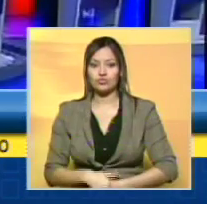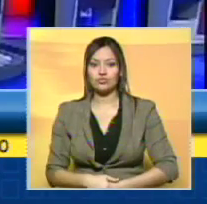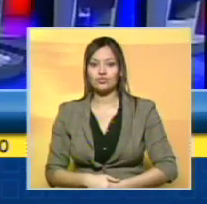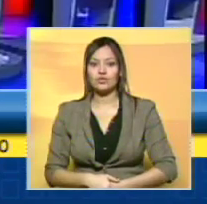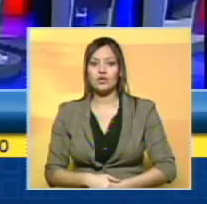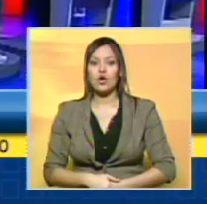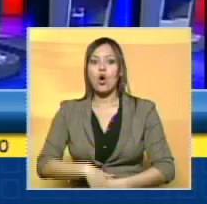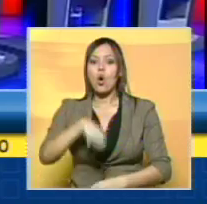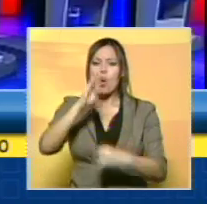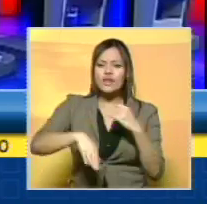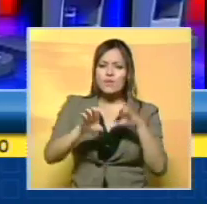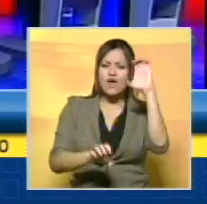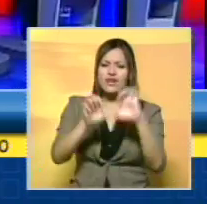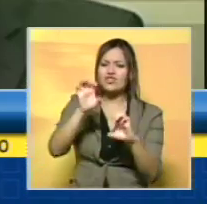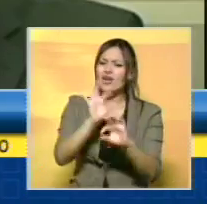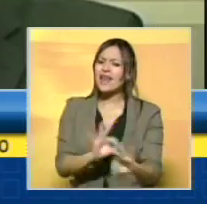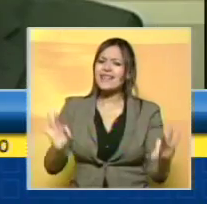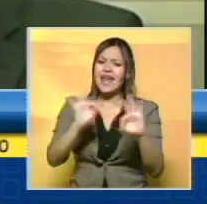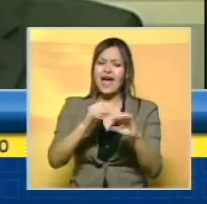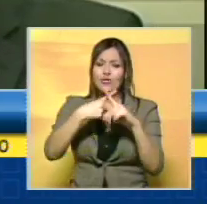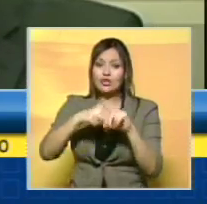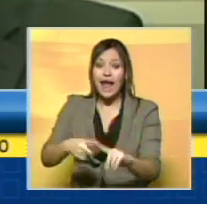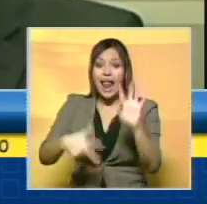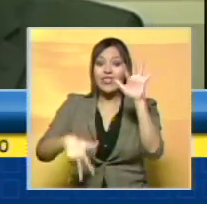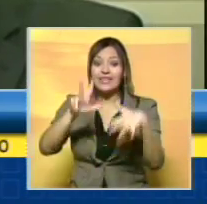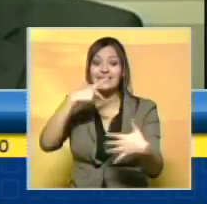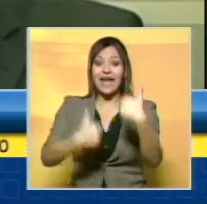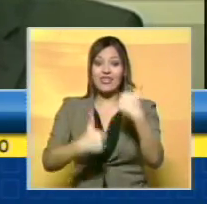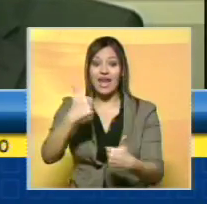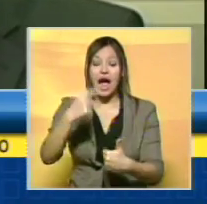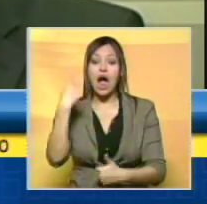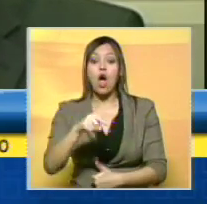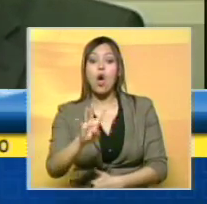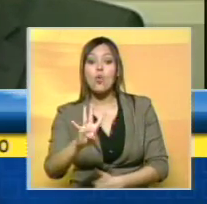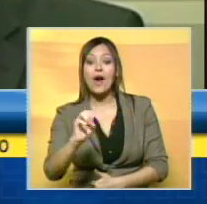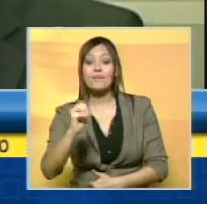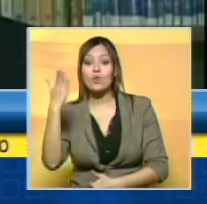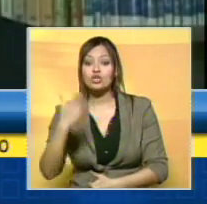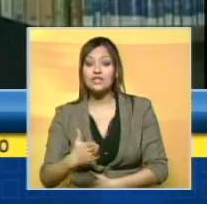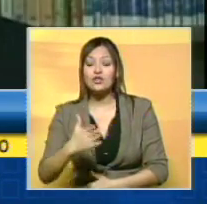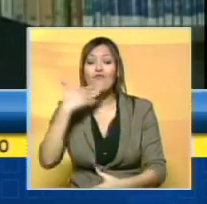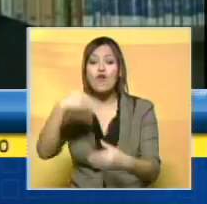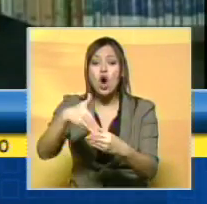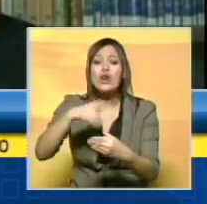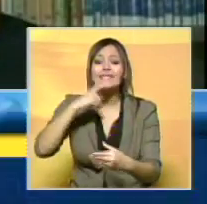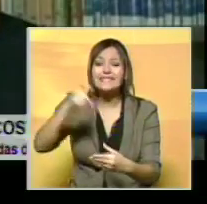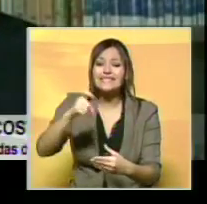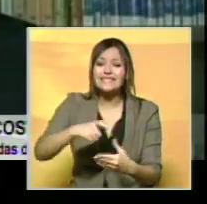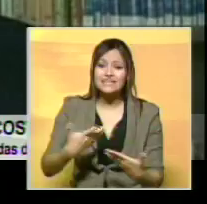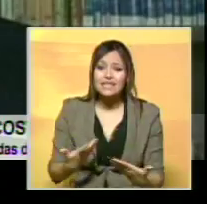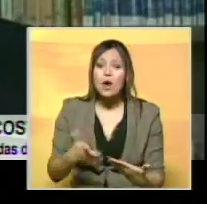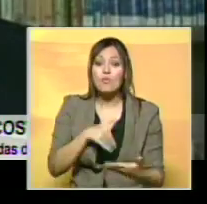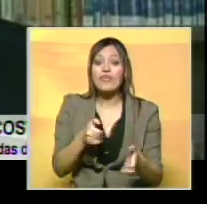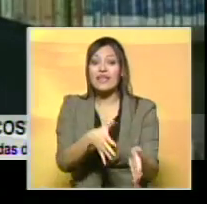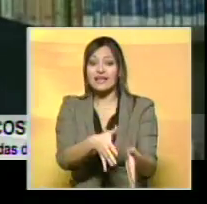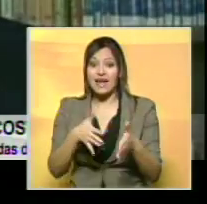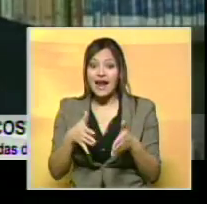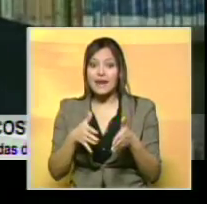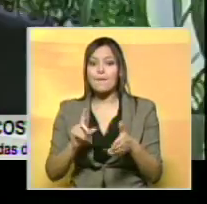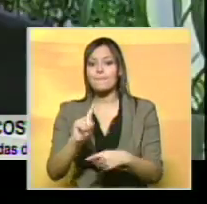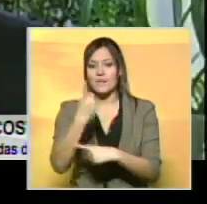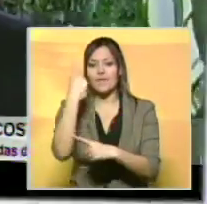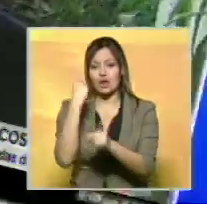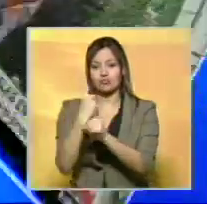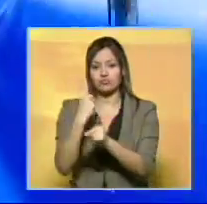últimos sondeos indicaron que ninguno de los 13 candidatos se acerca al 40% de los votos necesarios para poder ganar en primera